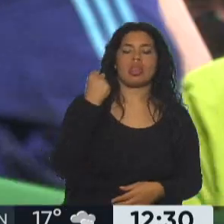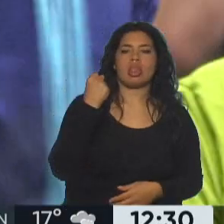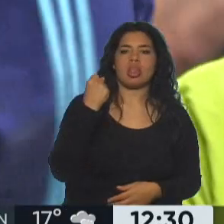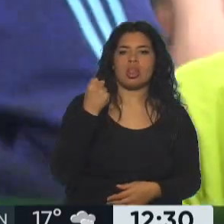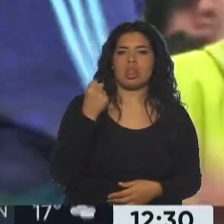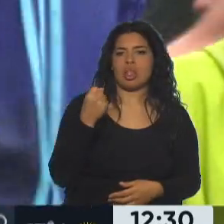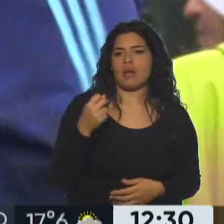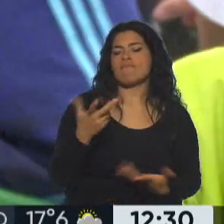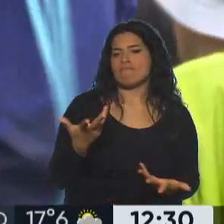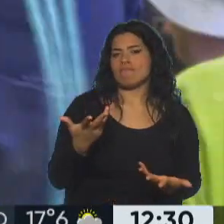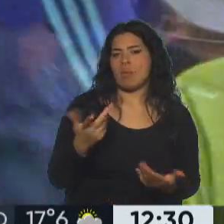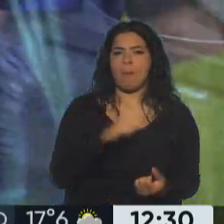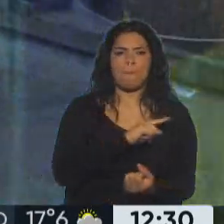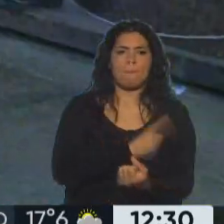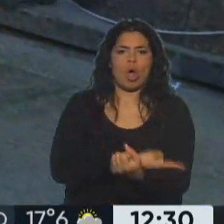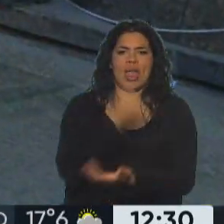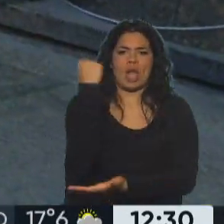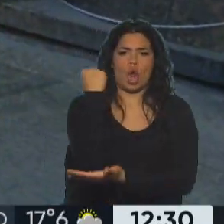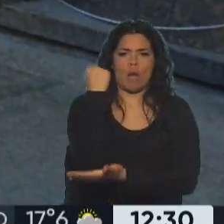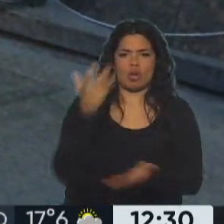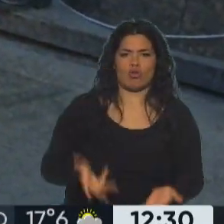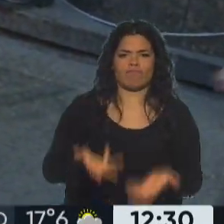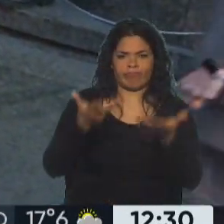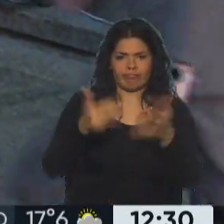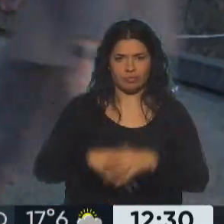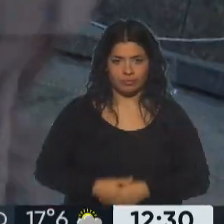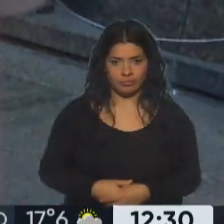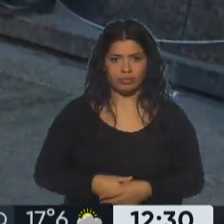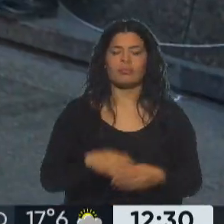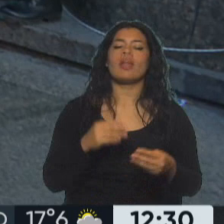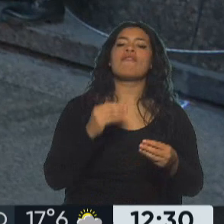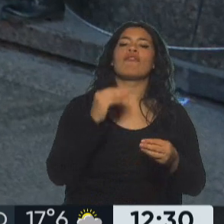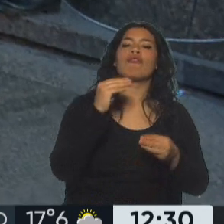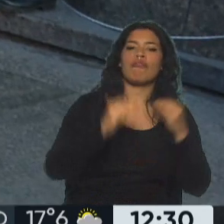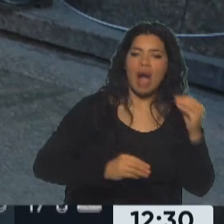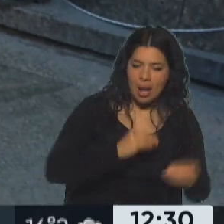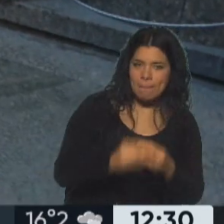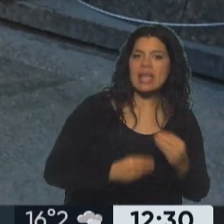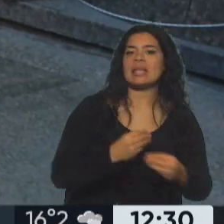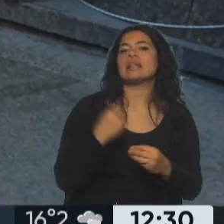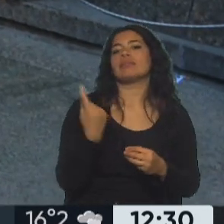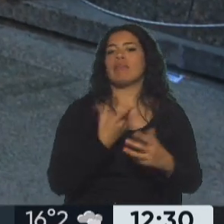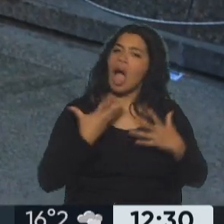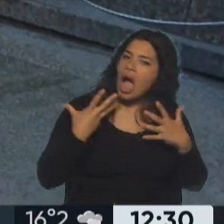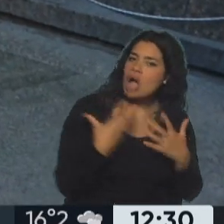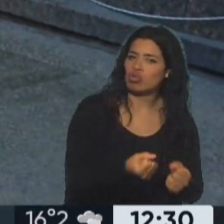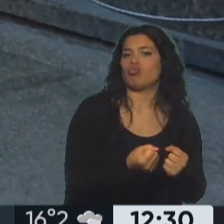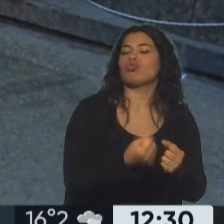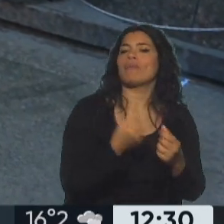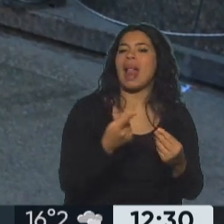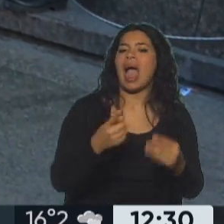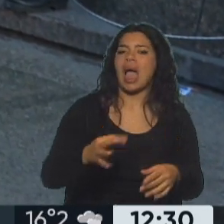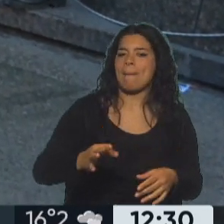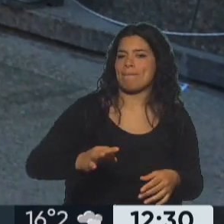adquisitivo. Entonces, esto tiene que ver con poder ayudar a las familias argentinas a que puedan llegar a fin de